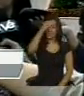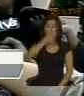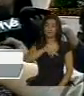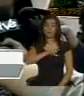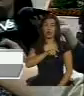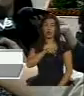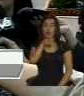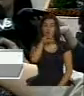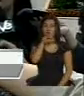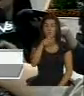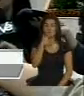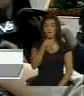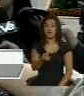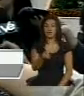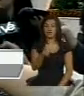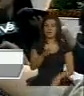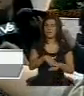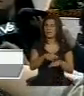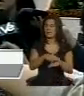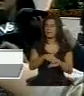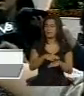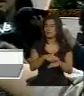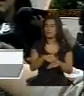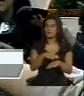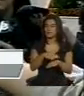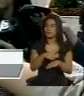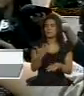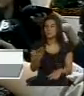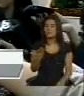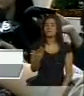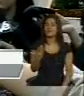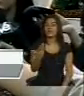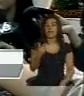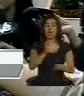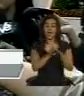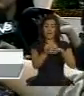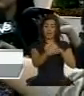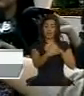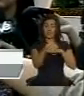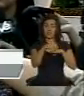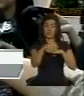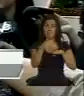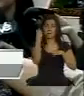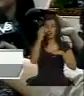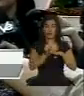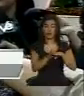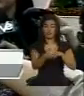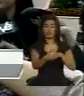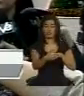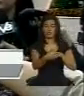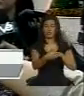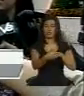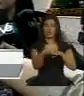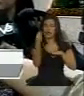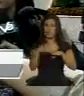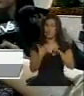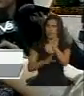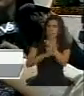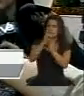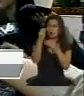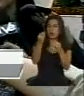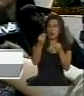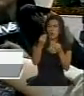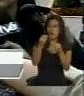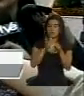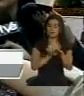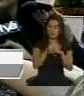el futuro Jamaica de Jamaica lies as está much in the south en el as sur, it does in the north,